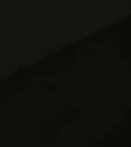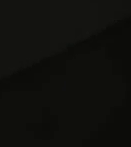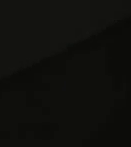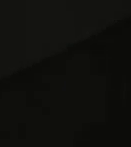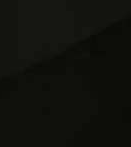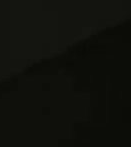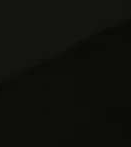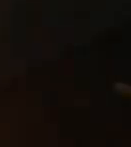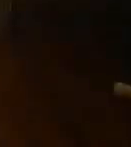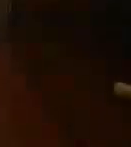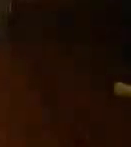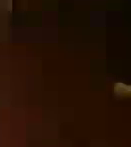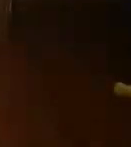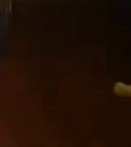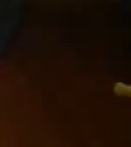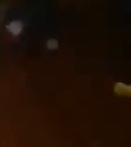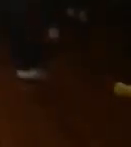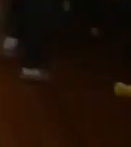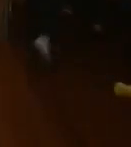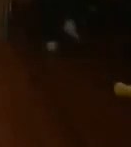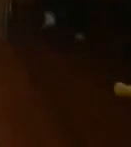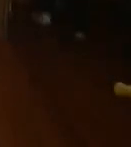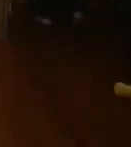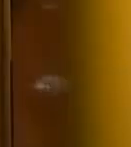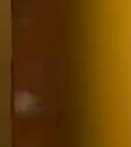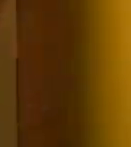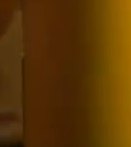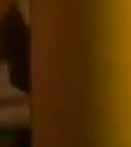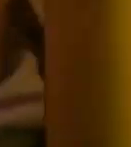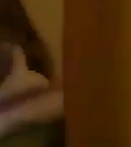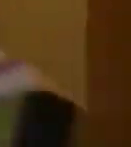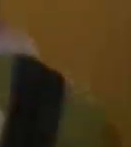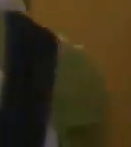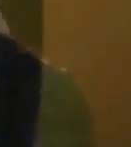Hoy, Lale sufre un desmayo.